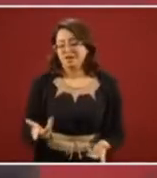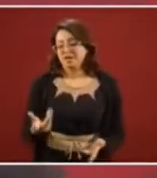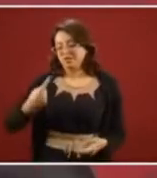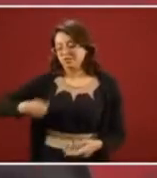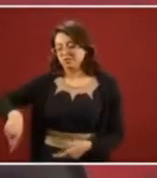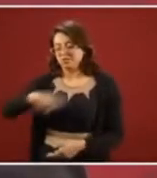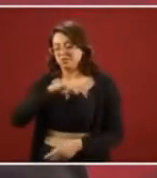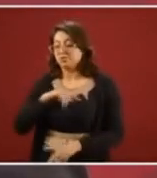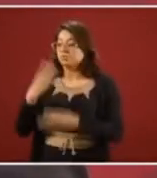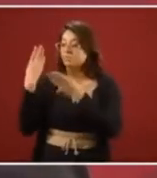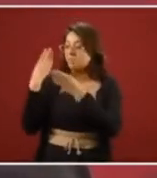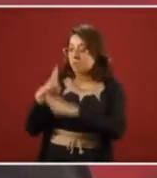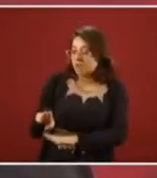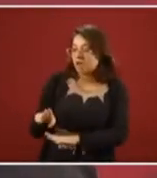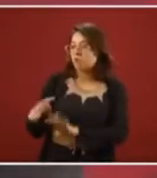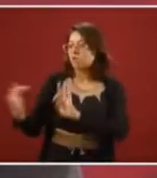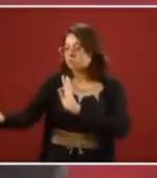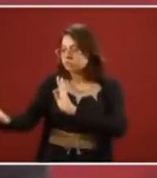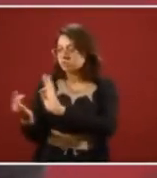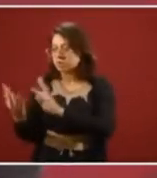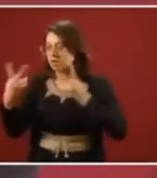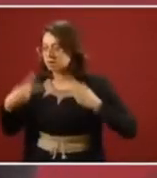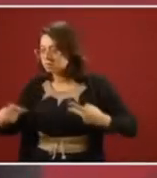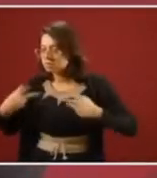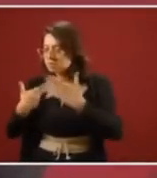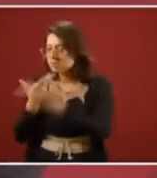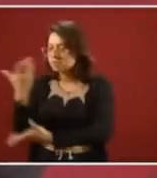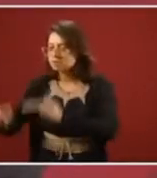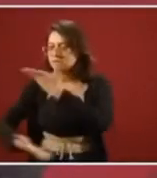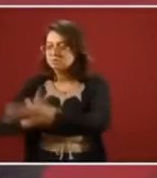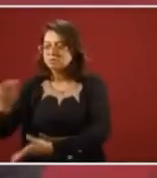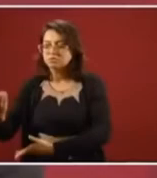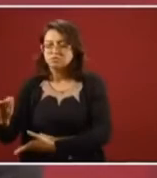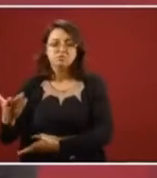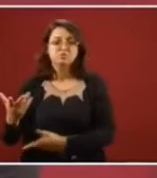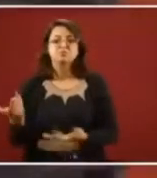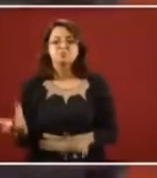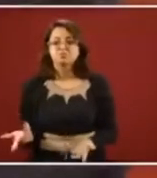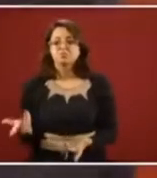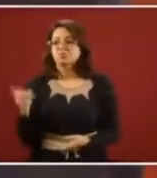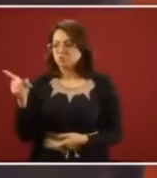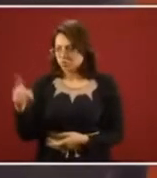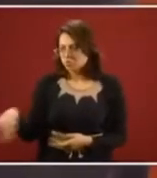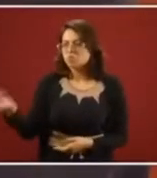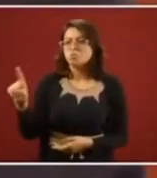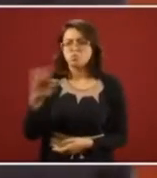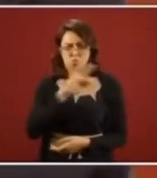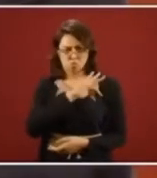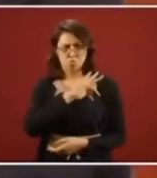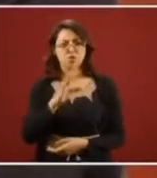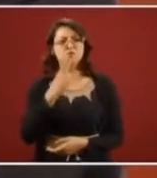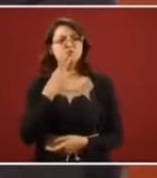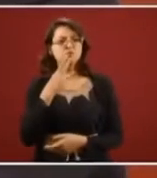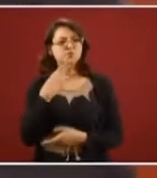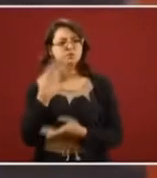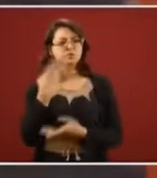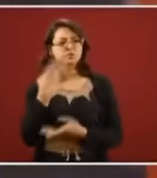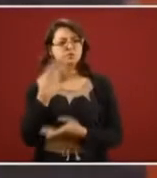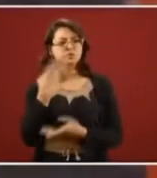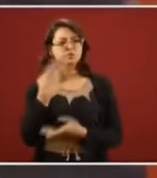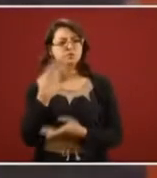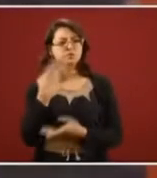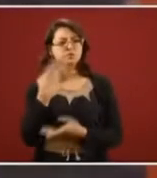gente de the people porque no van a tener posibilidad de usar los servicios bancarios